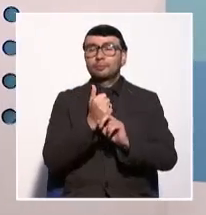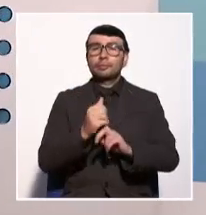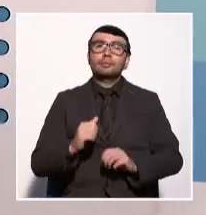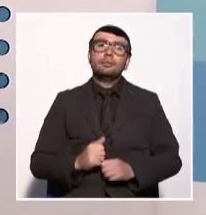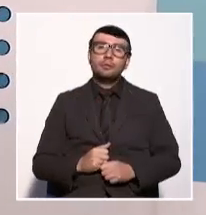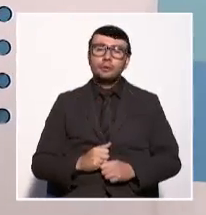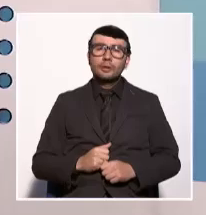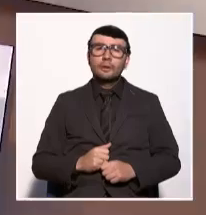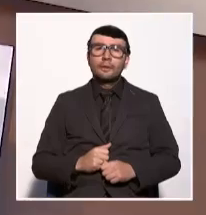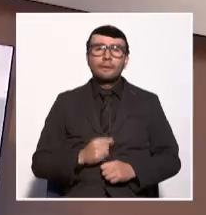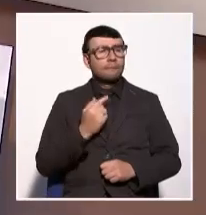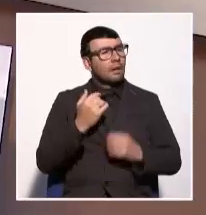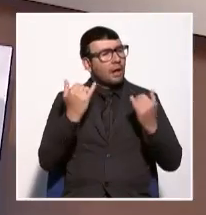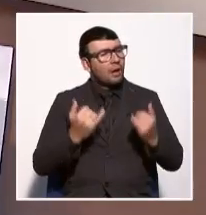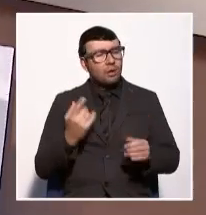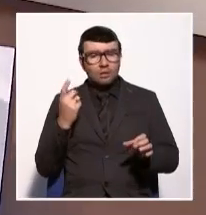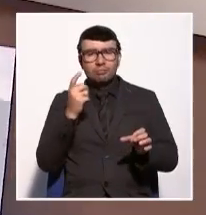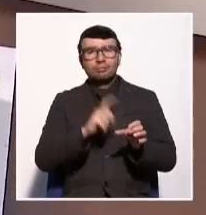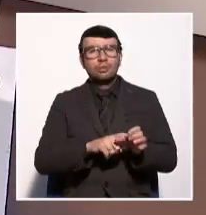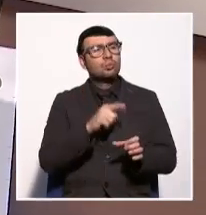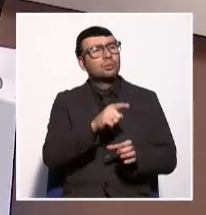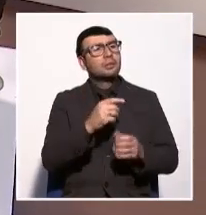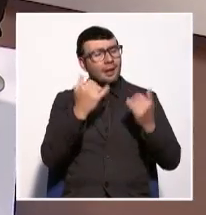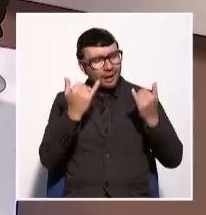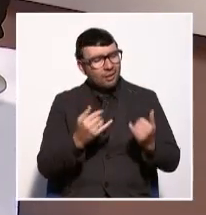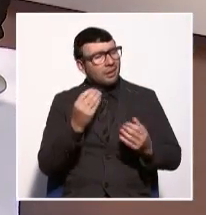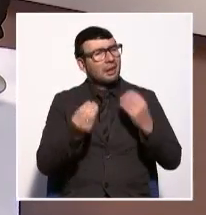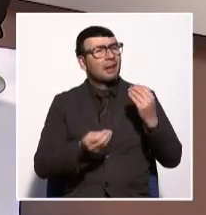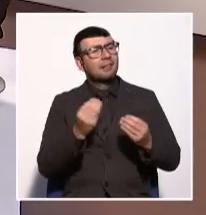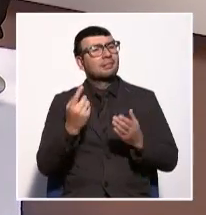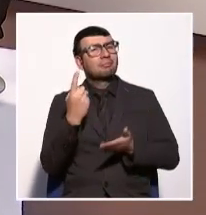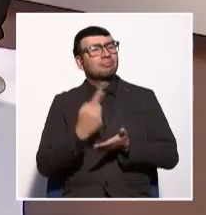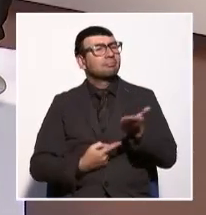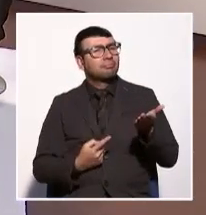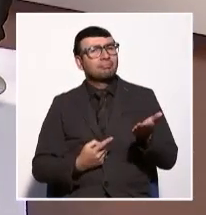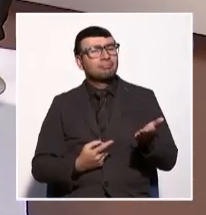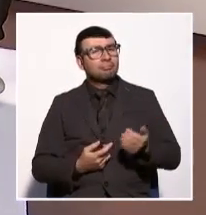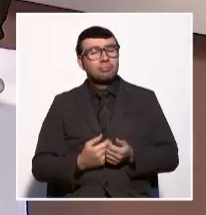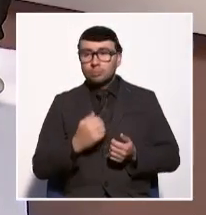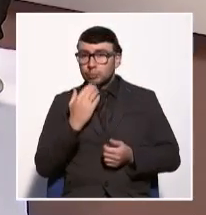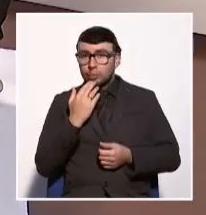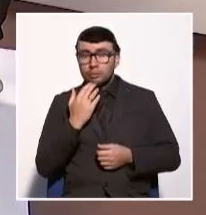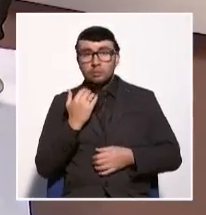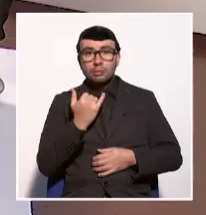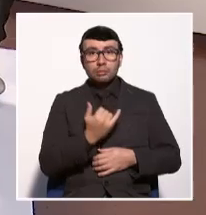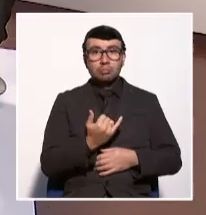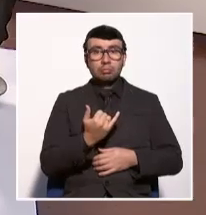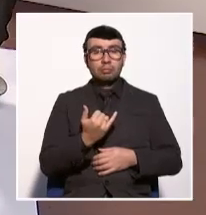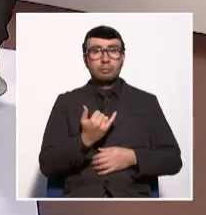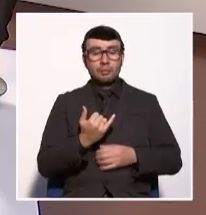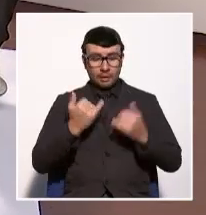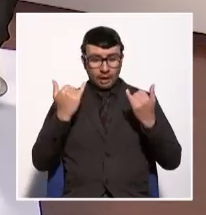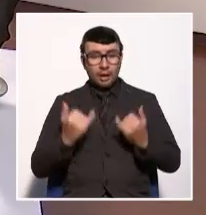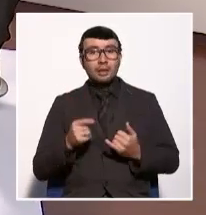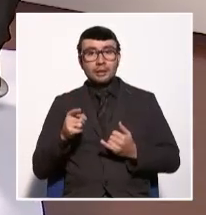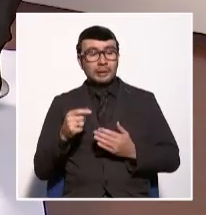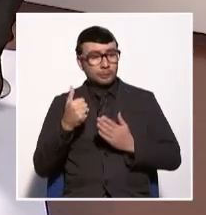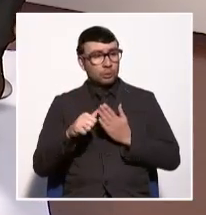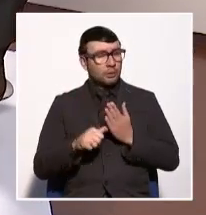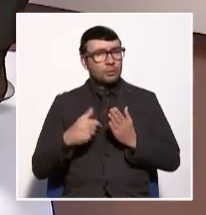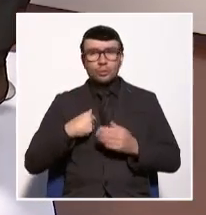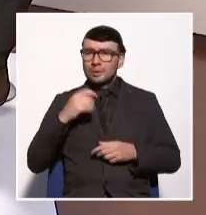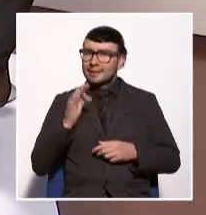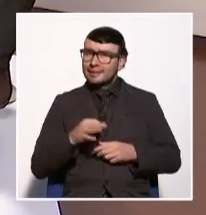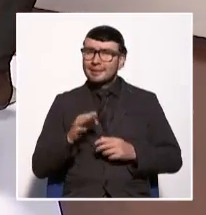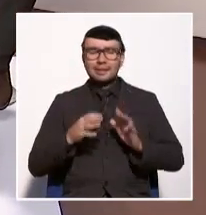y que están implementando ustedes ahora doctor germán ruiz siempre cuando usted ha estado aquí en el programa pues he hablado de lo